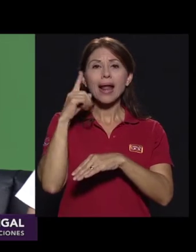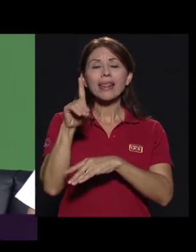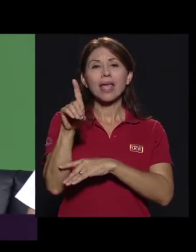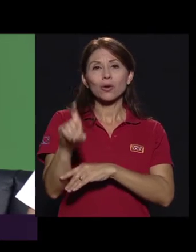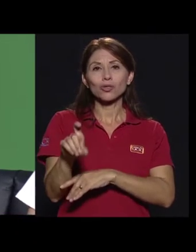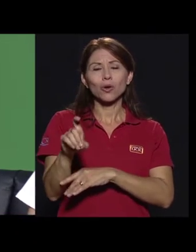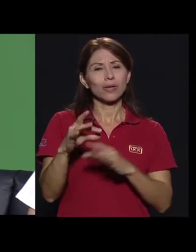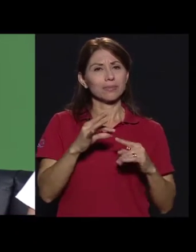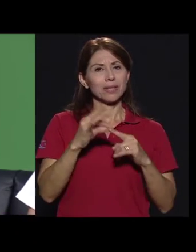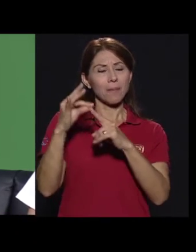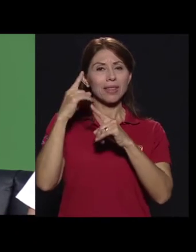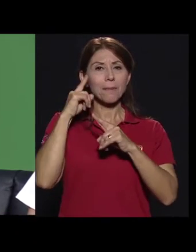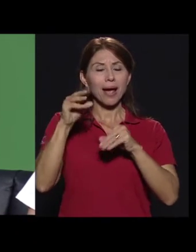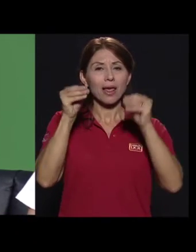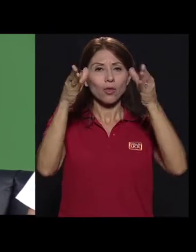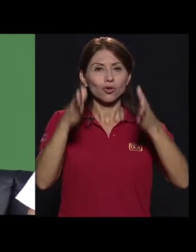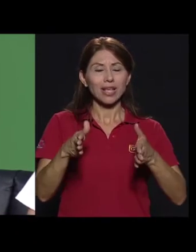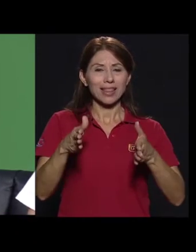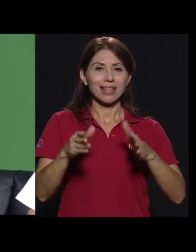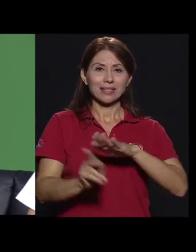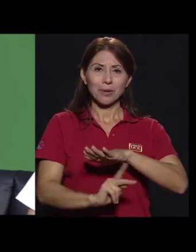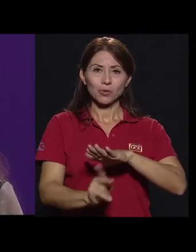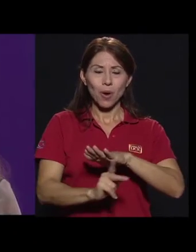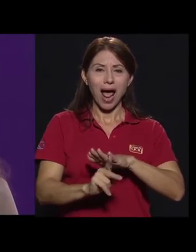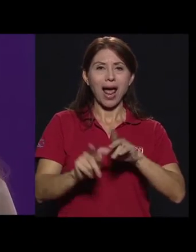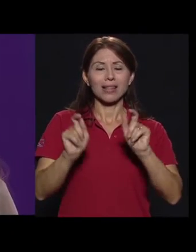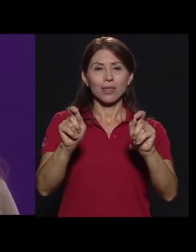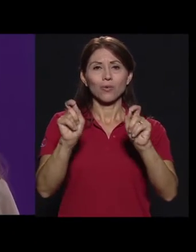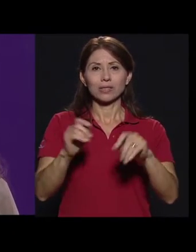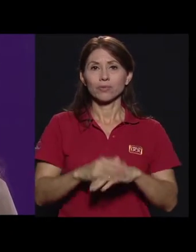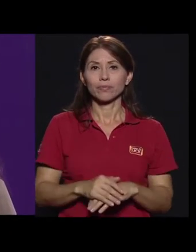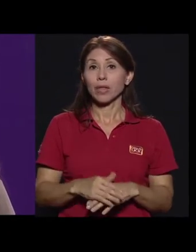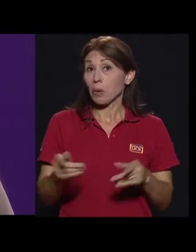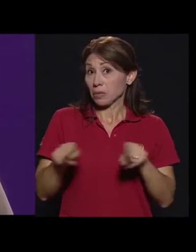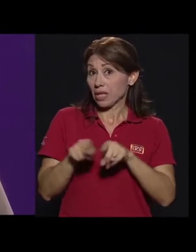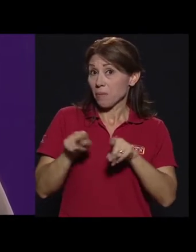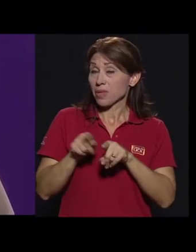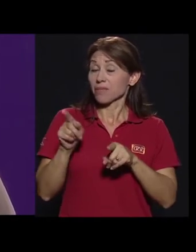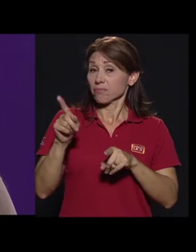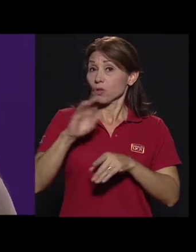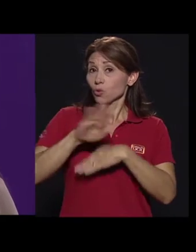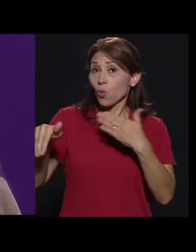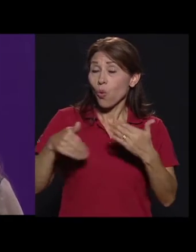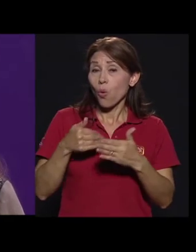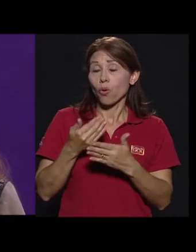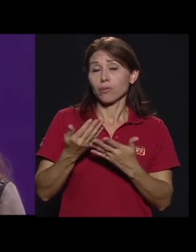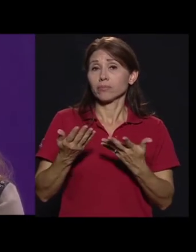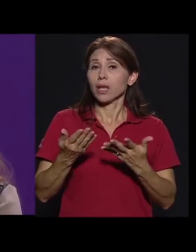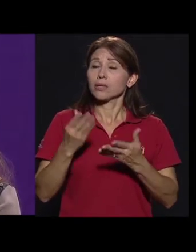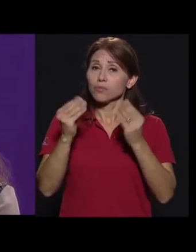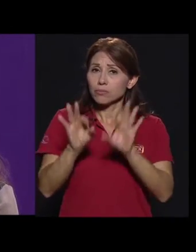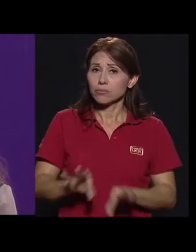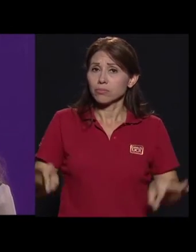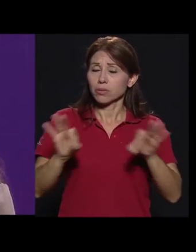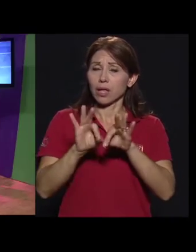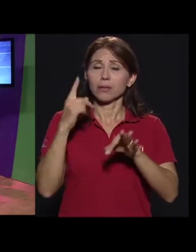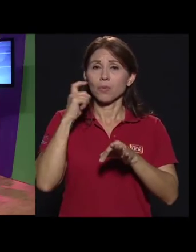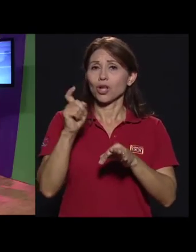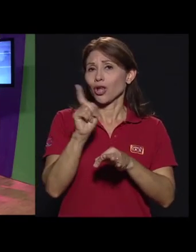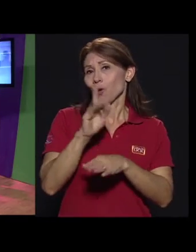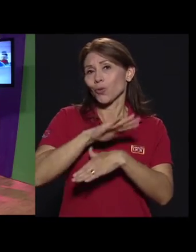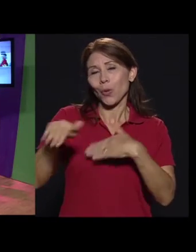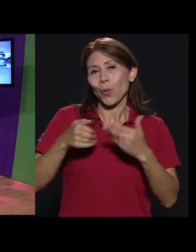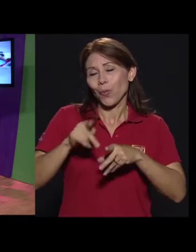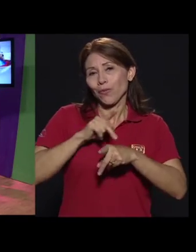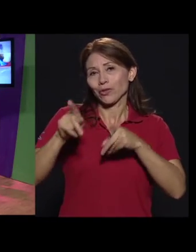preescolar, de educación, ¿verdad? También tener una detección, ¿verdad? Exactamente. no todo el profesional está capacitado para dar un diagnóstico. Exactamente. Luego